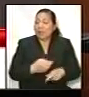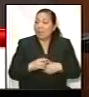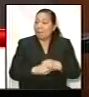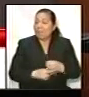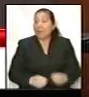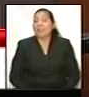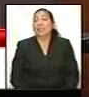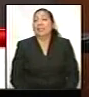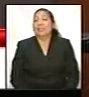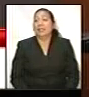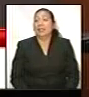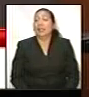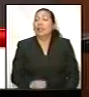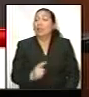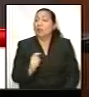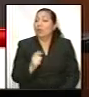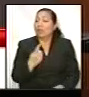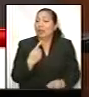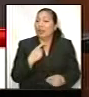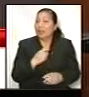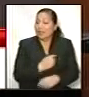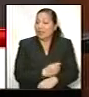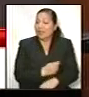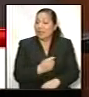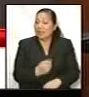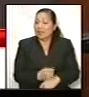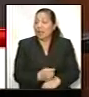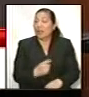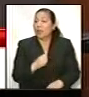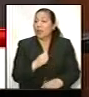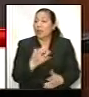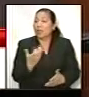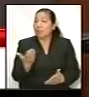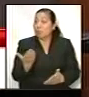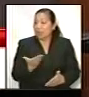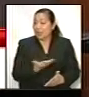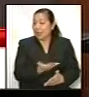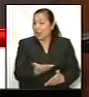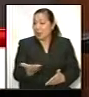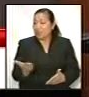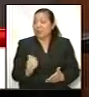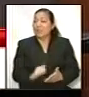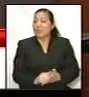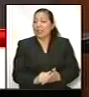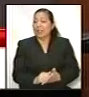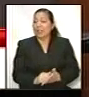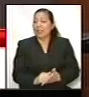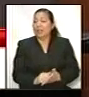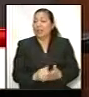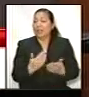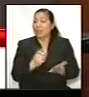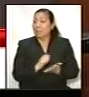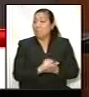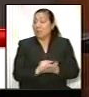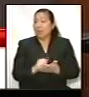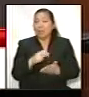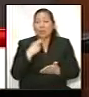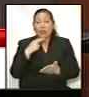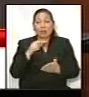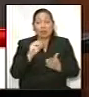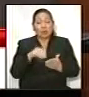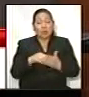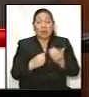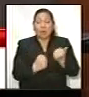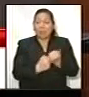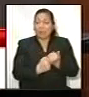países. Y eso es Zona Tacna. Por eso, queridos colegas, yo quiero pedirles a ustedes que ya en el mes de noviembre le dieron su apoyo a